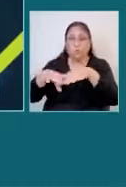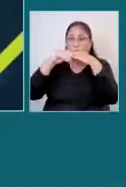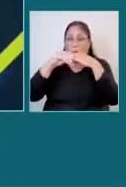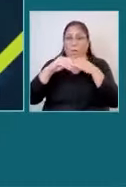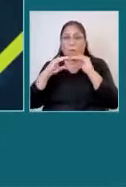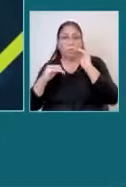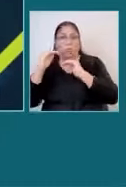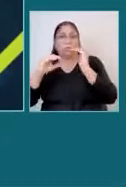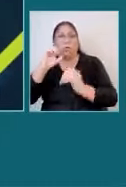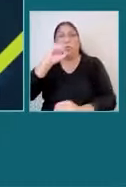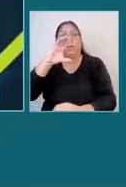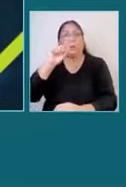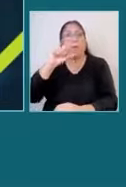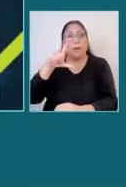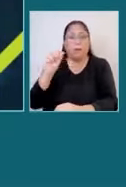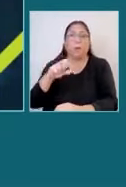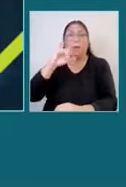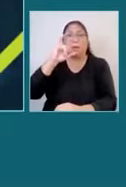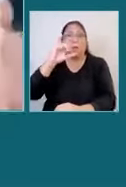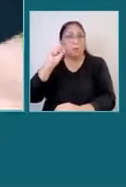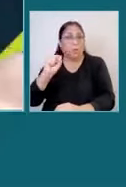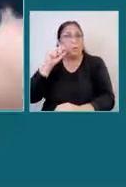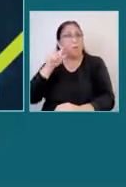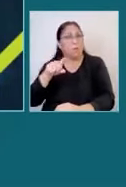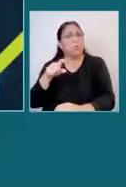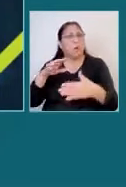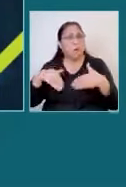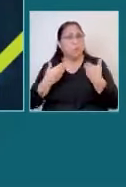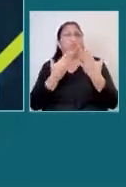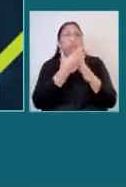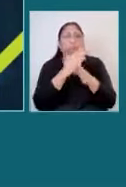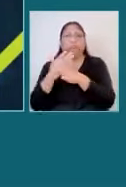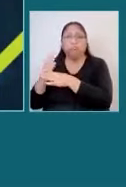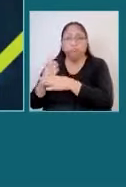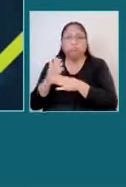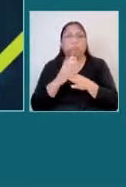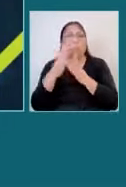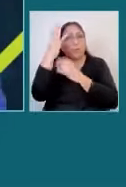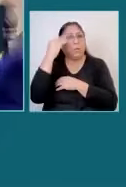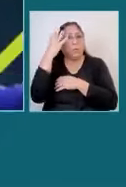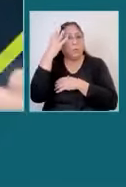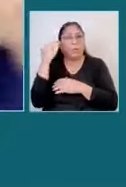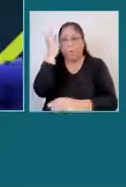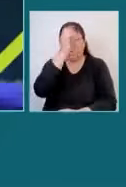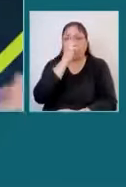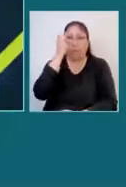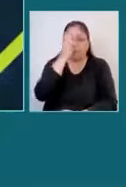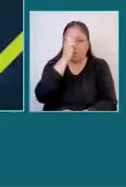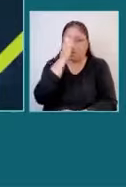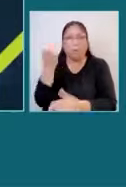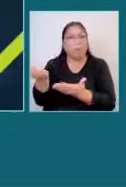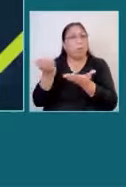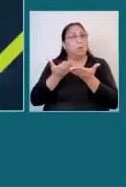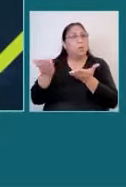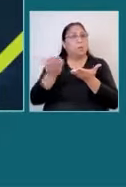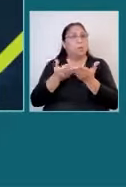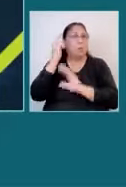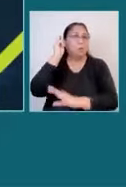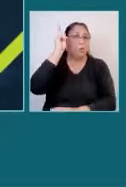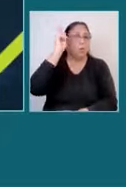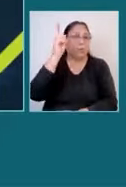Scala, como el IES, han podido compartir experiencias europeas, ¿no? Invitando a muchos profesores